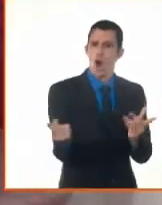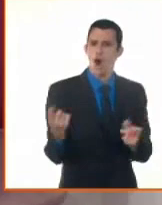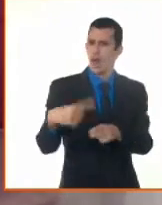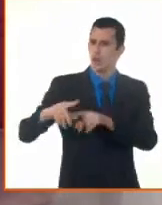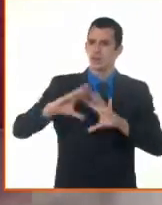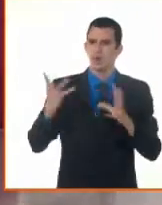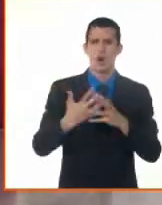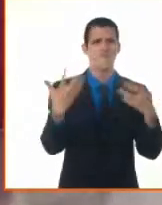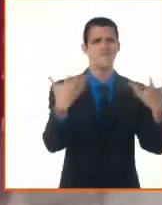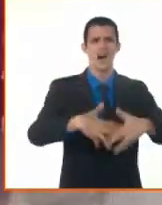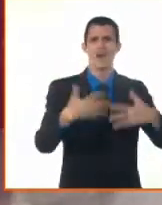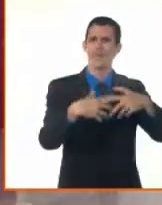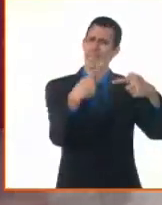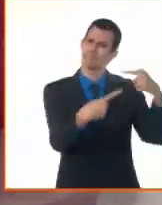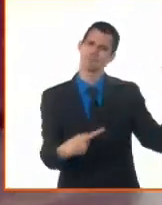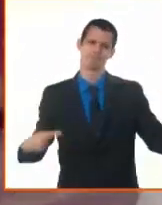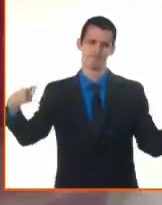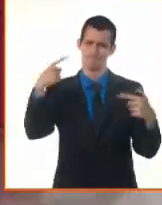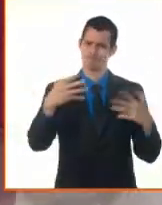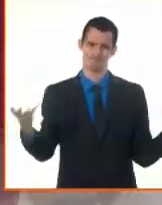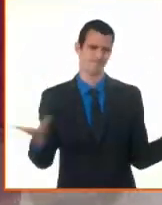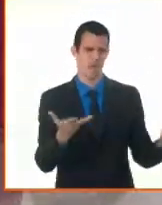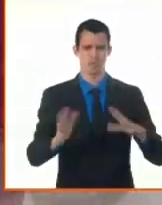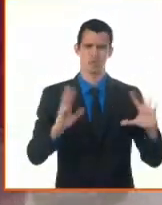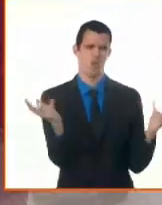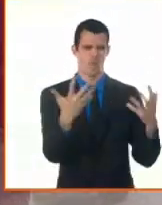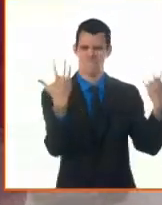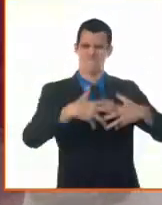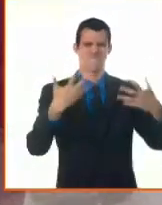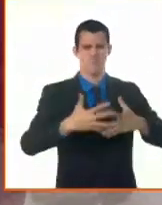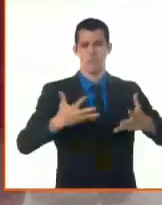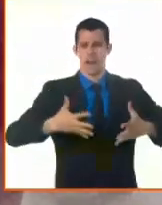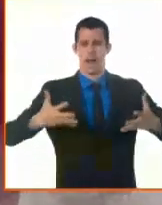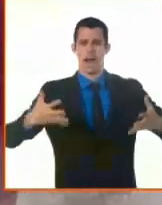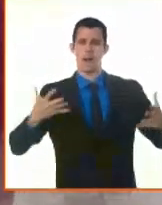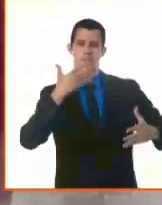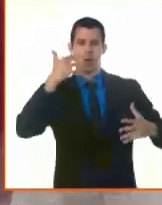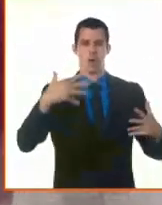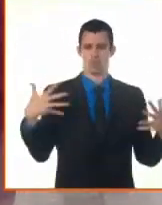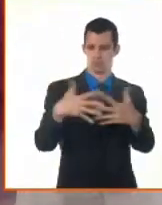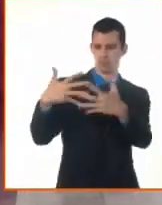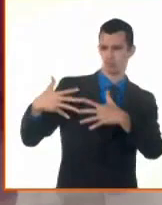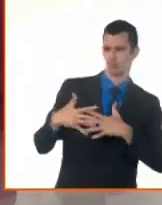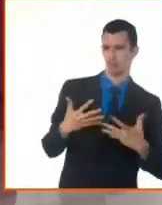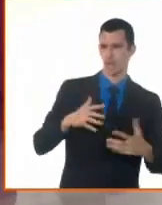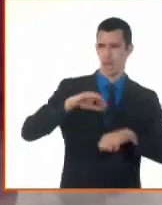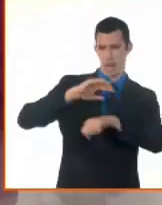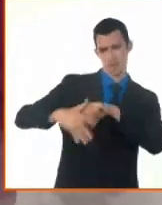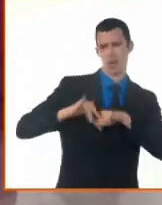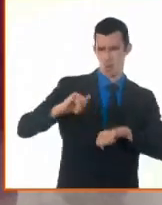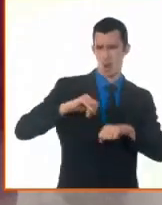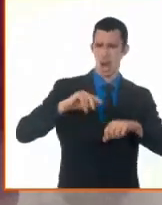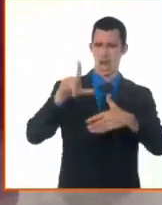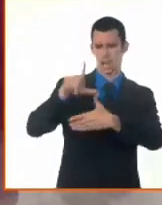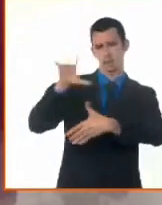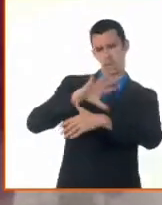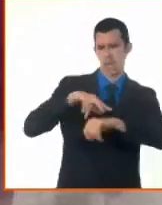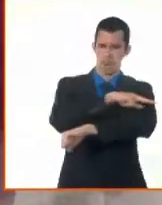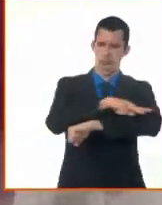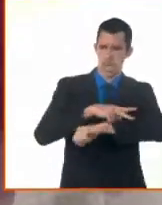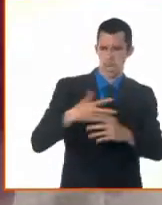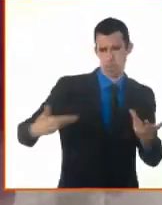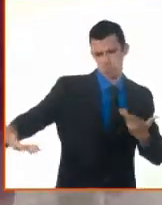porque es un problema que está transversalizando la realidad de los países latinoamericanos hoy y